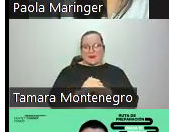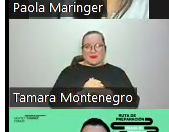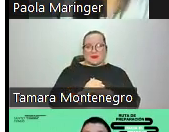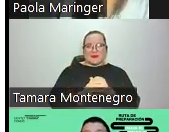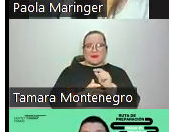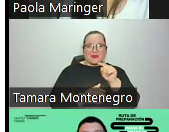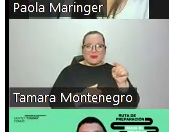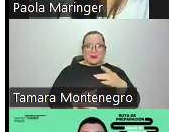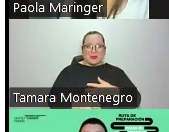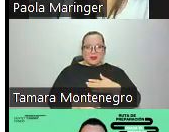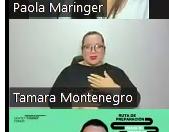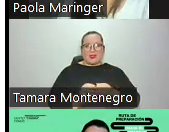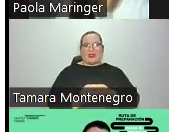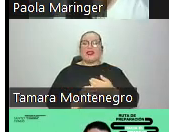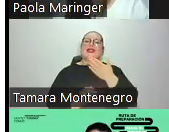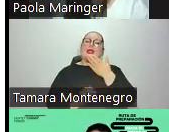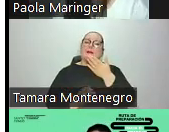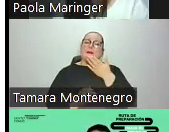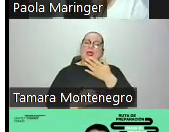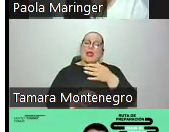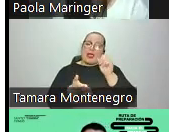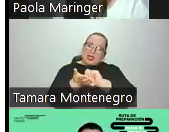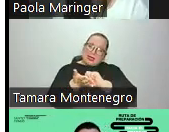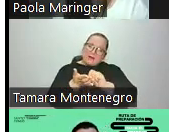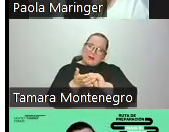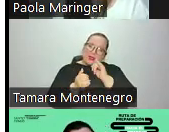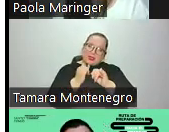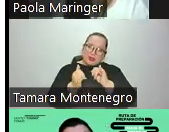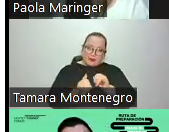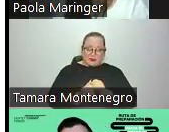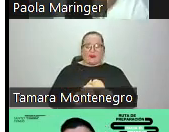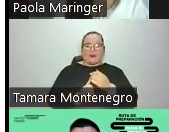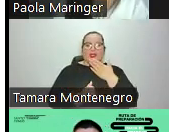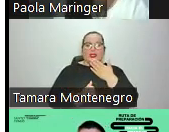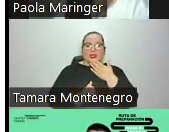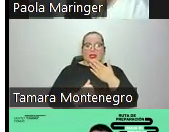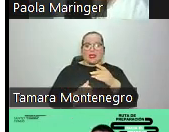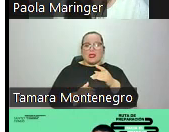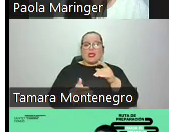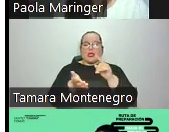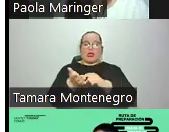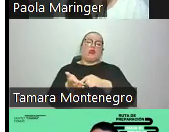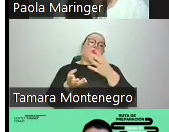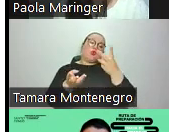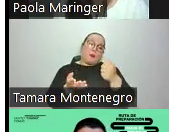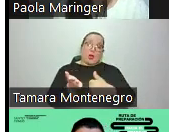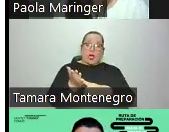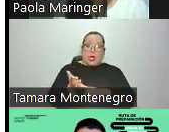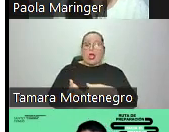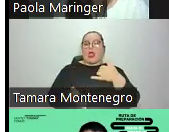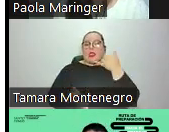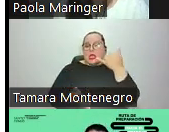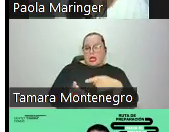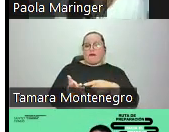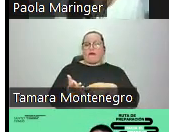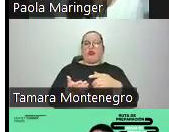guste. Y puedes también escribir un pequeño testimonio. También, además, también debes indicarnos tu RUT, tu teléfono, tu contacto, tu sede,